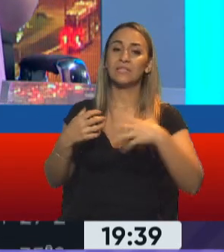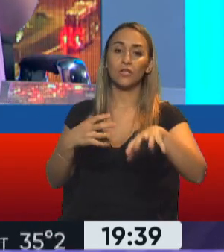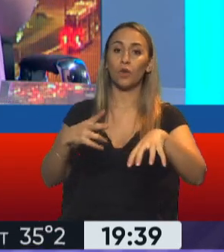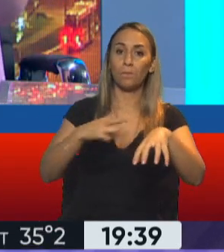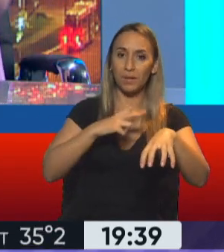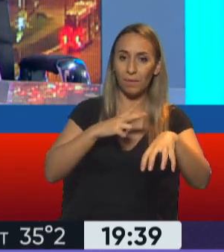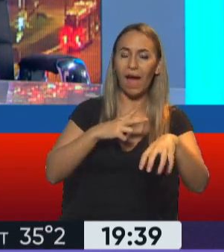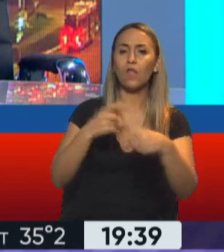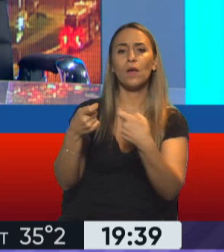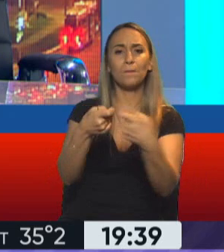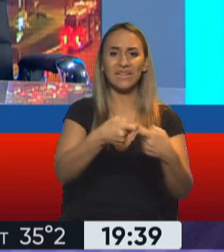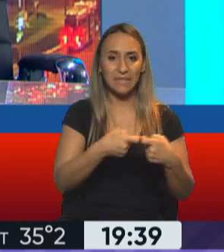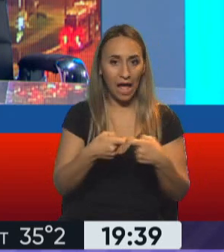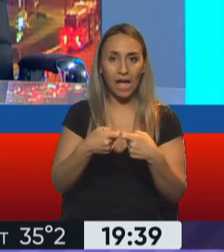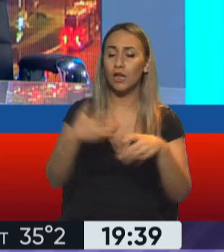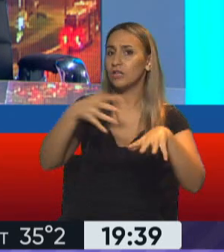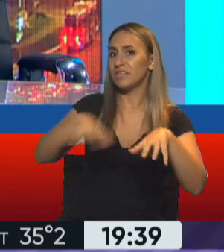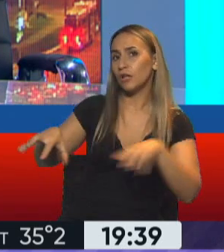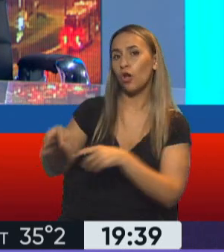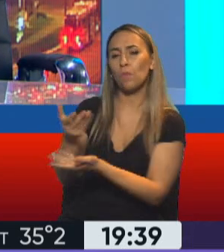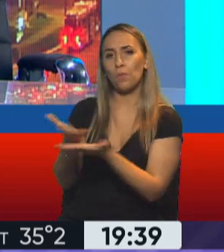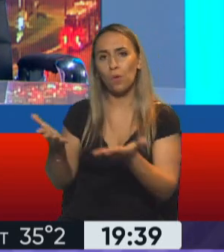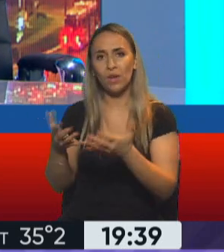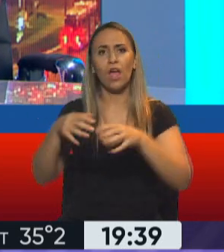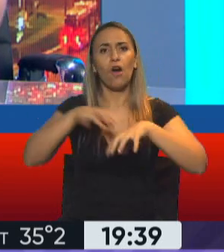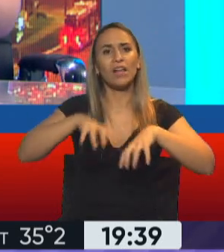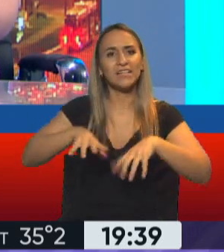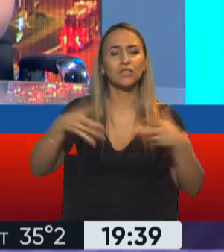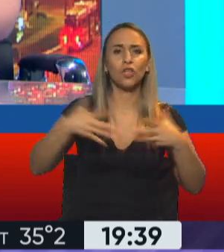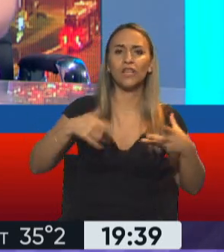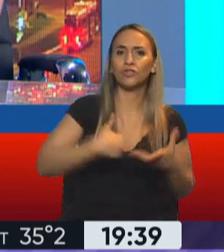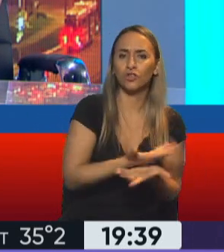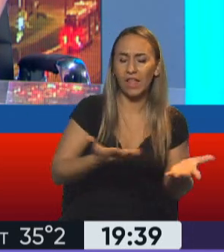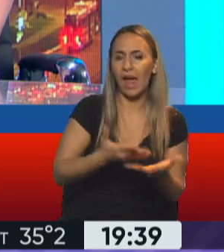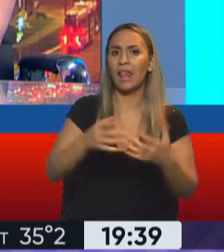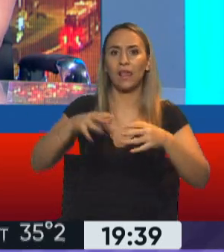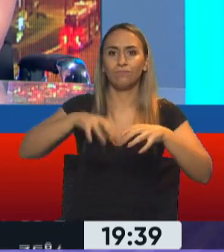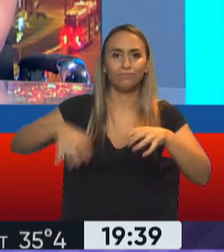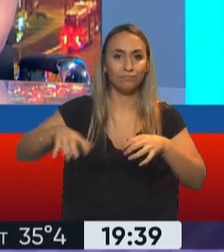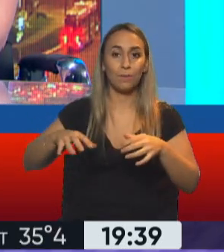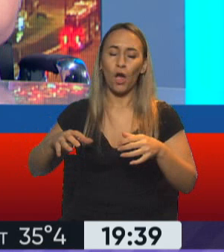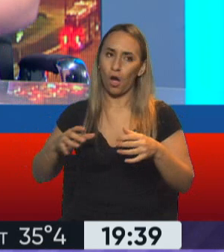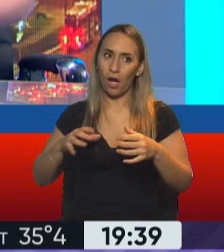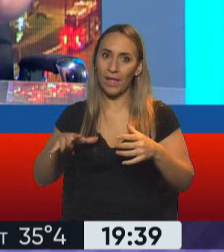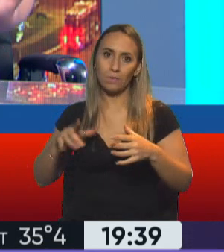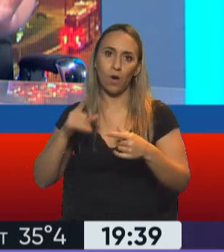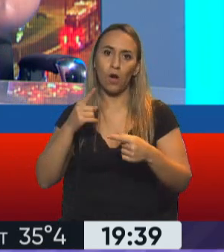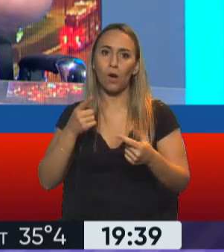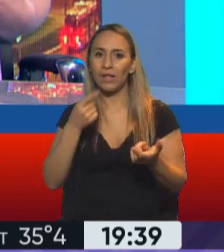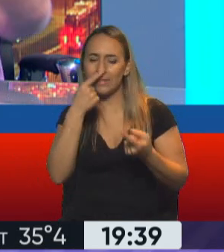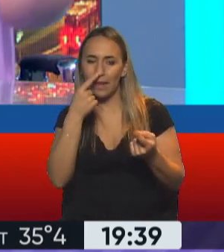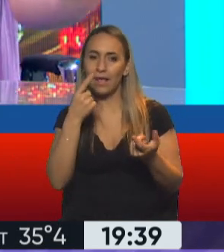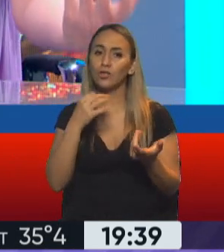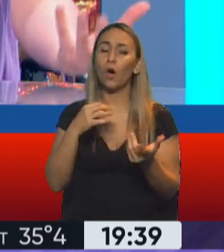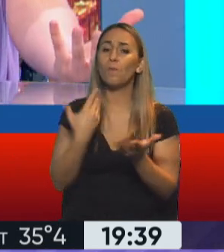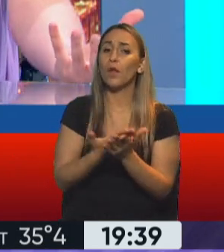privado, o sea, los empresarios, entre el sector público, las organizaciones sociales. Lo que pasa es que ahí combinar todos los intereses, por supuesto que es muy complicado,